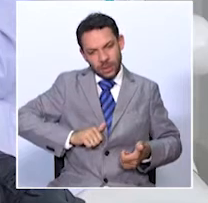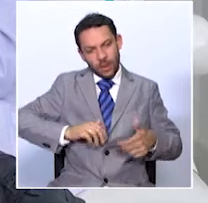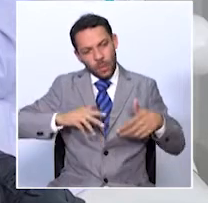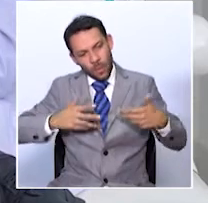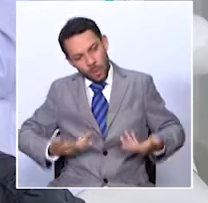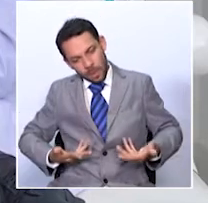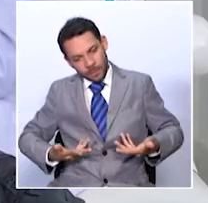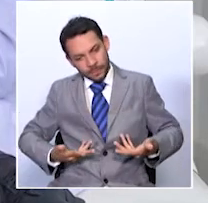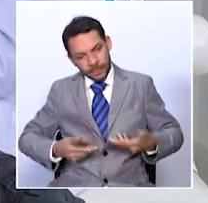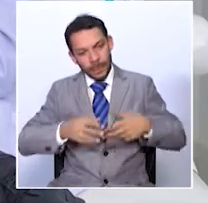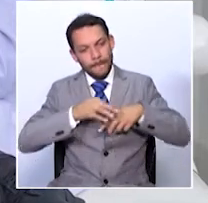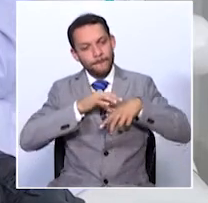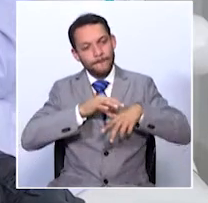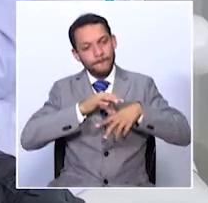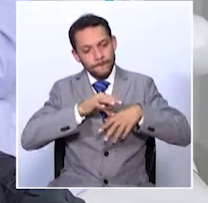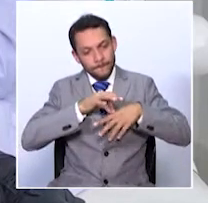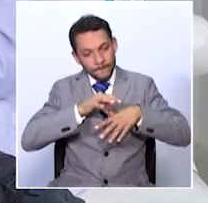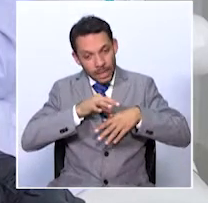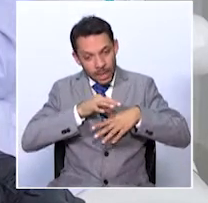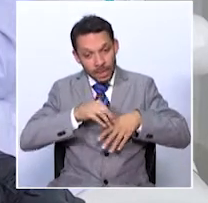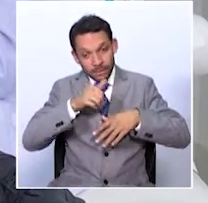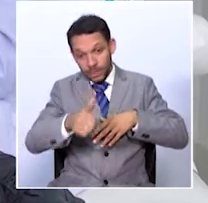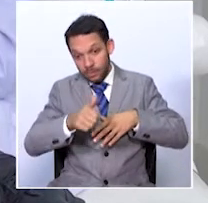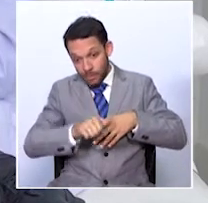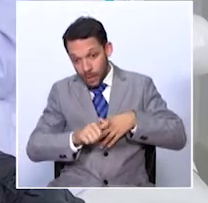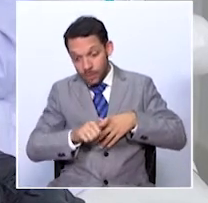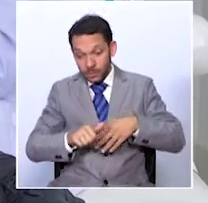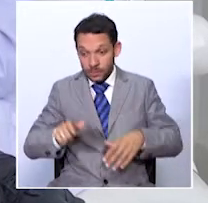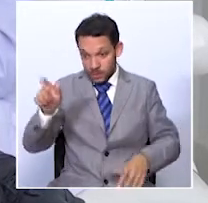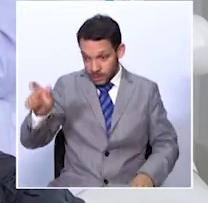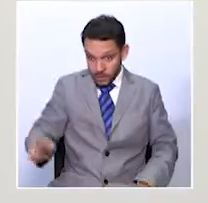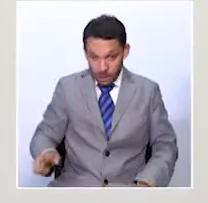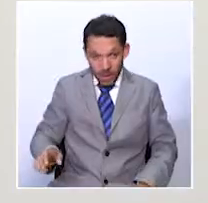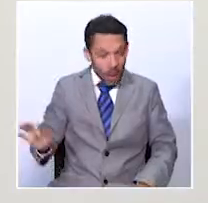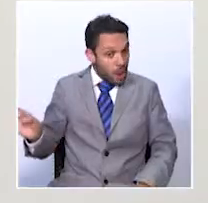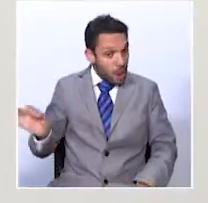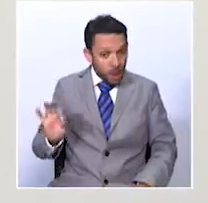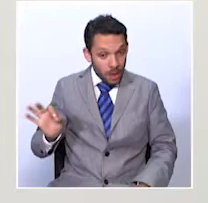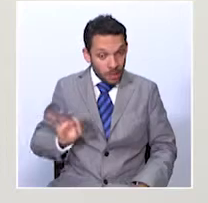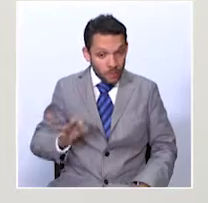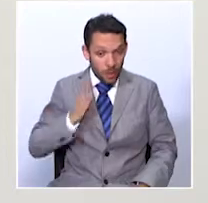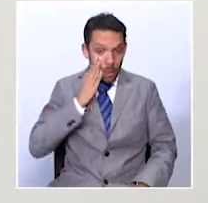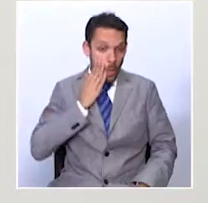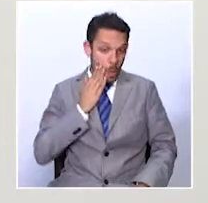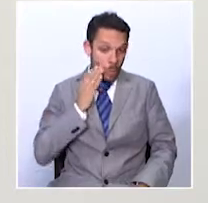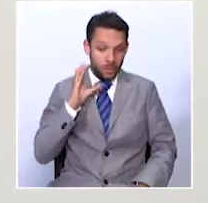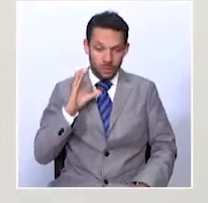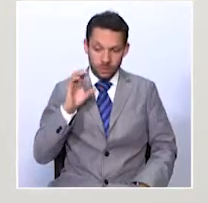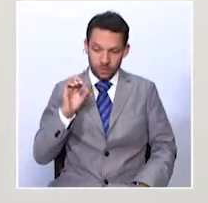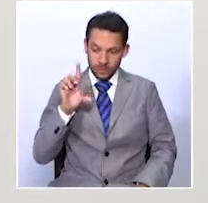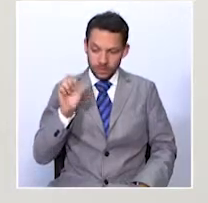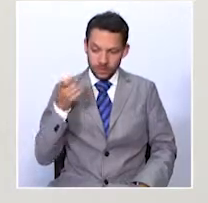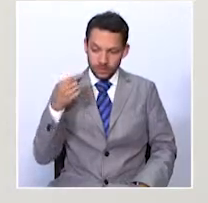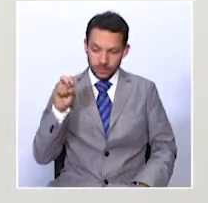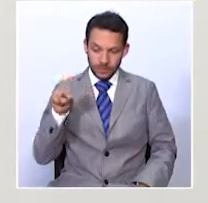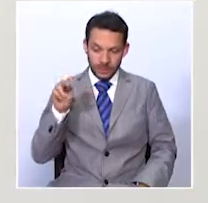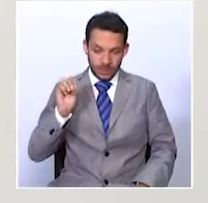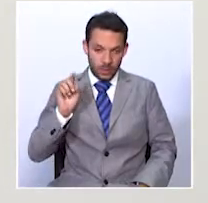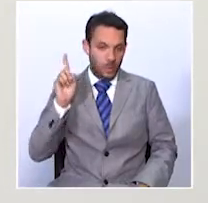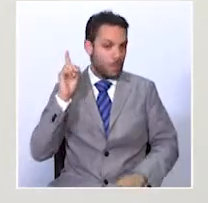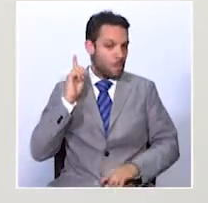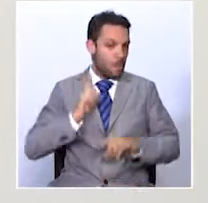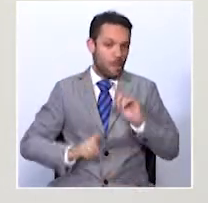esa pielcita. Esa piel, si el paciente no tiene un buen colágeno de fondo, nosotros no hacemos